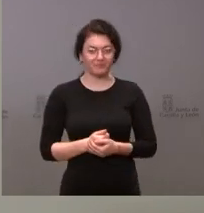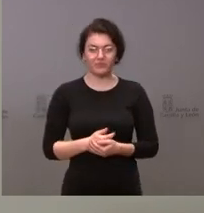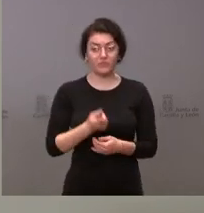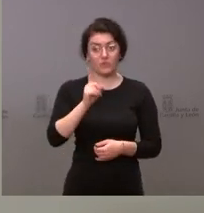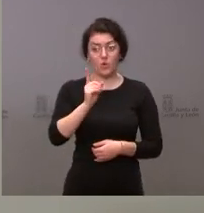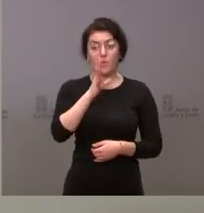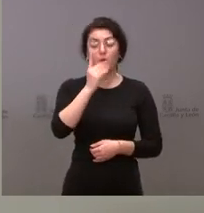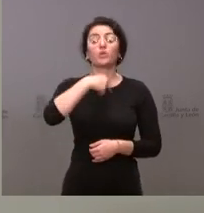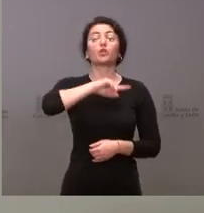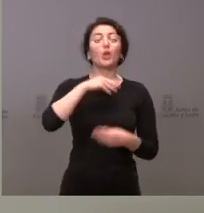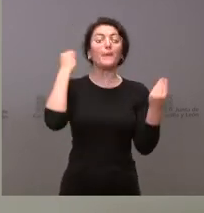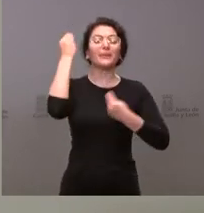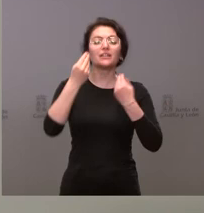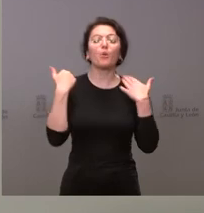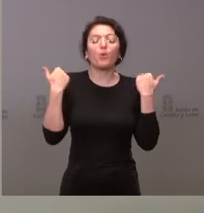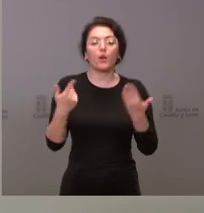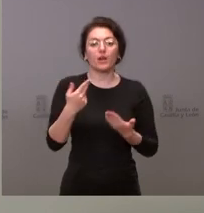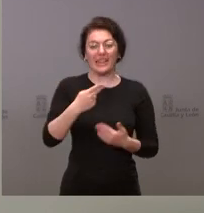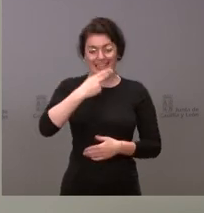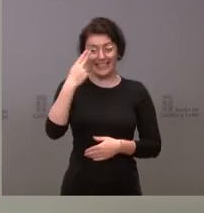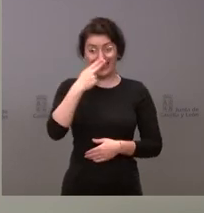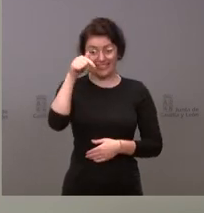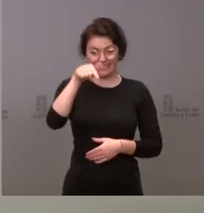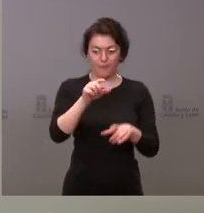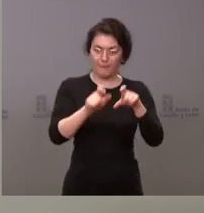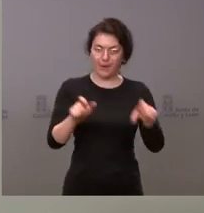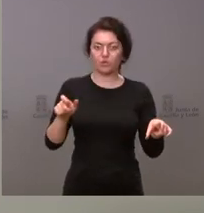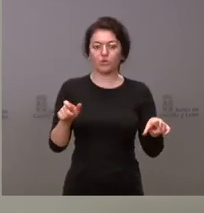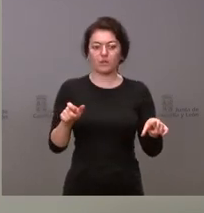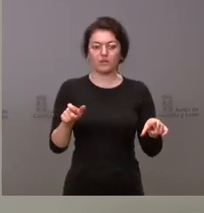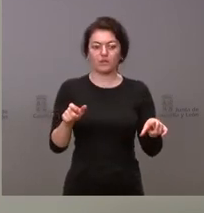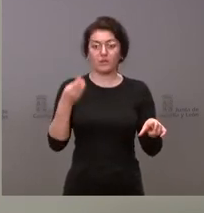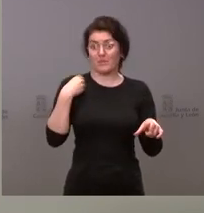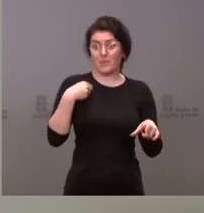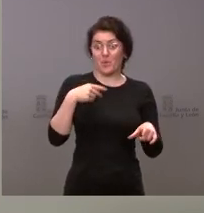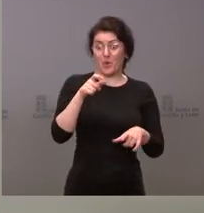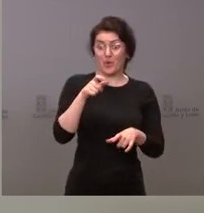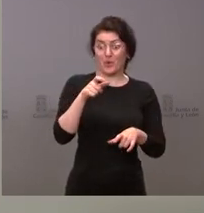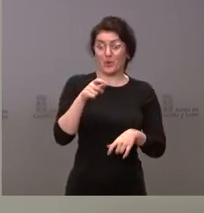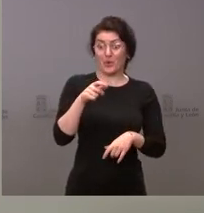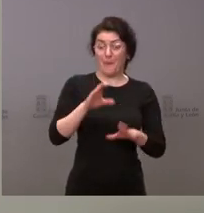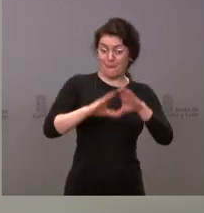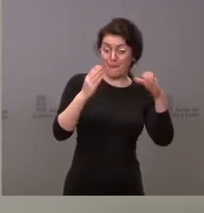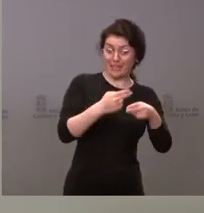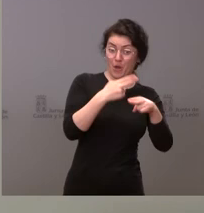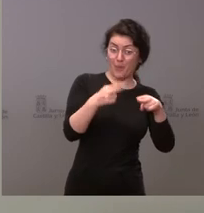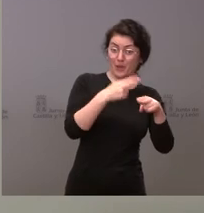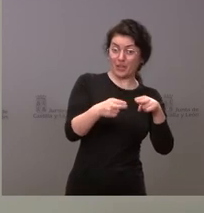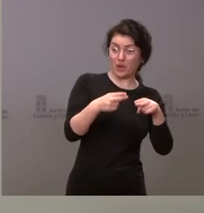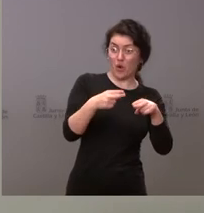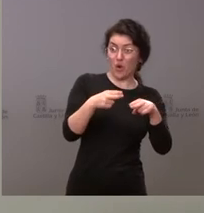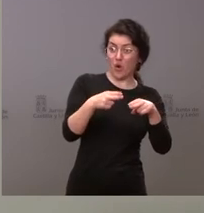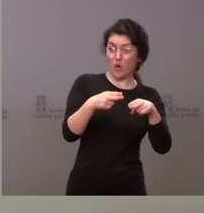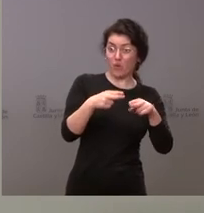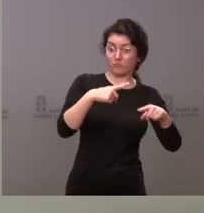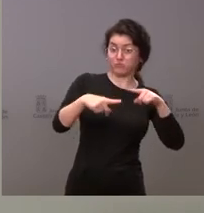pensamos siempre los intereses de las personas y no pensamos en los intereses de los partidos políticos que gobiernan en las